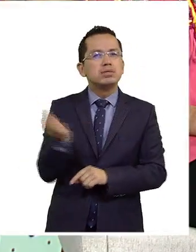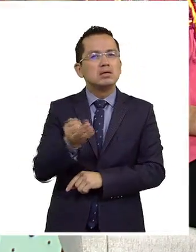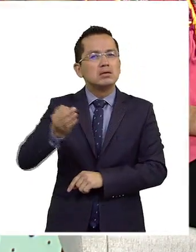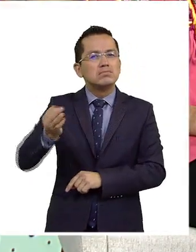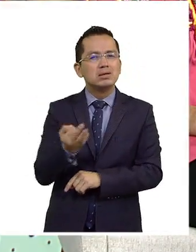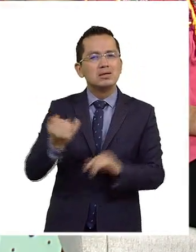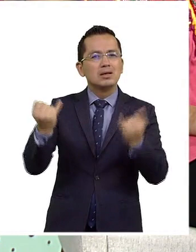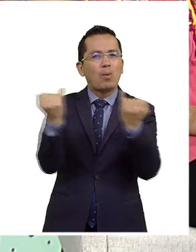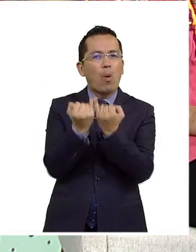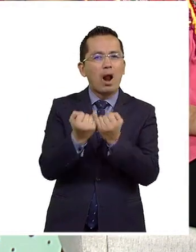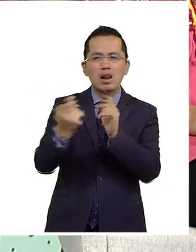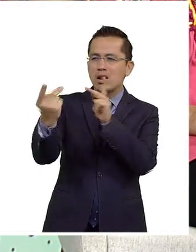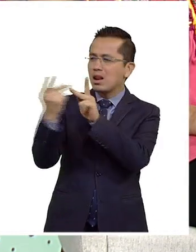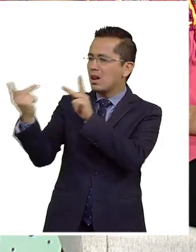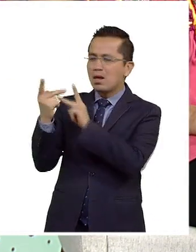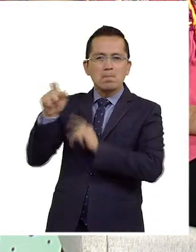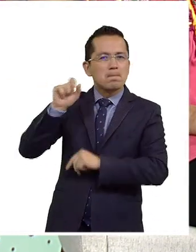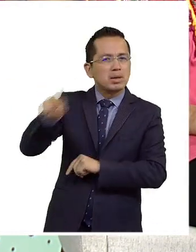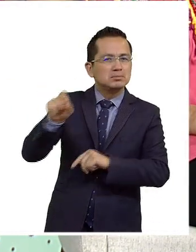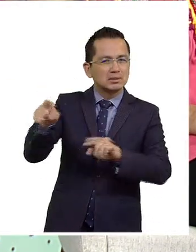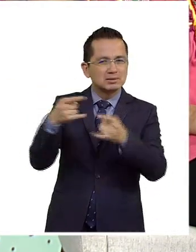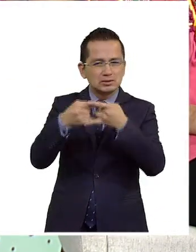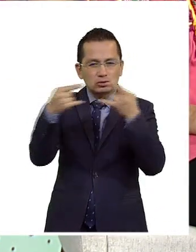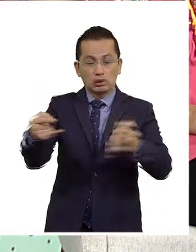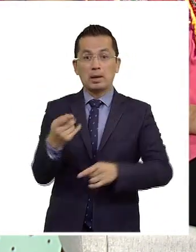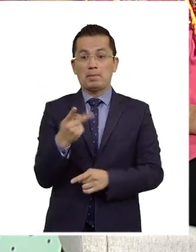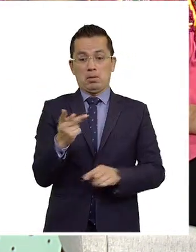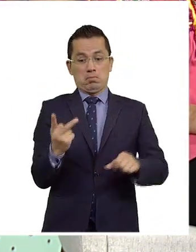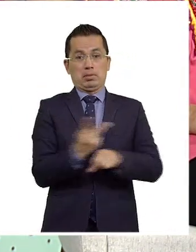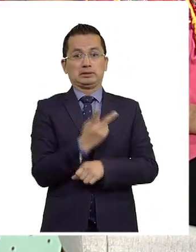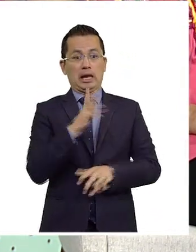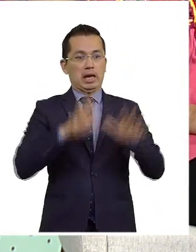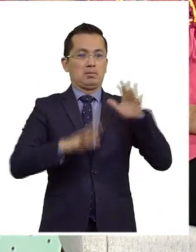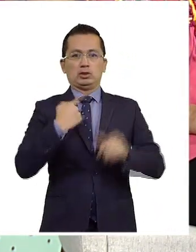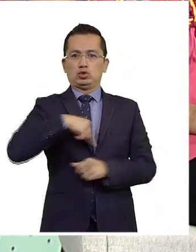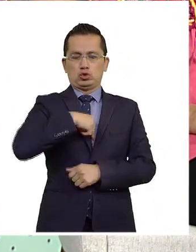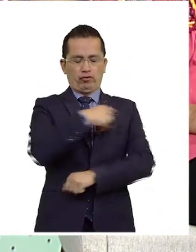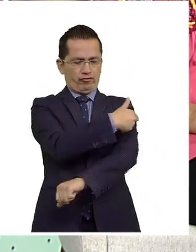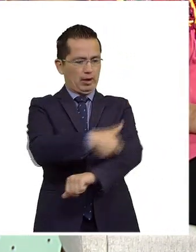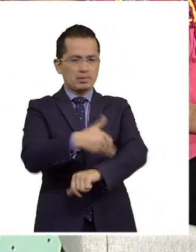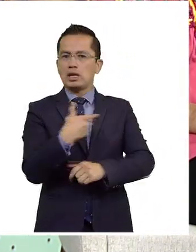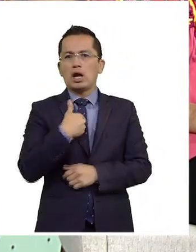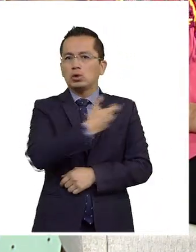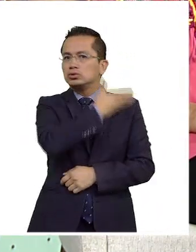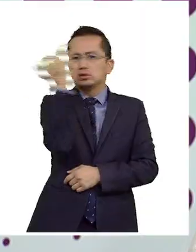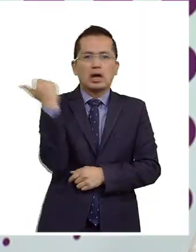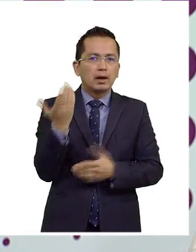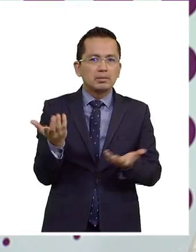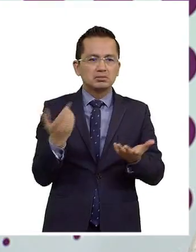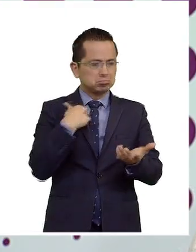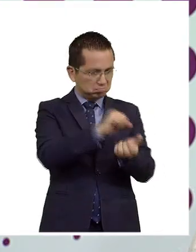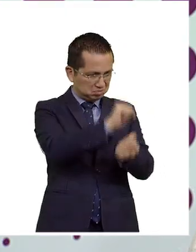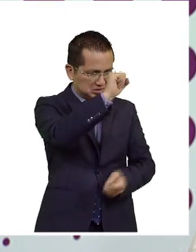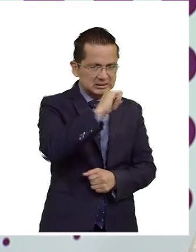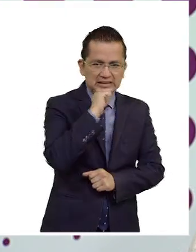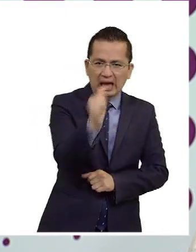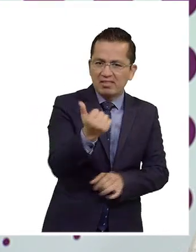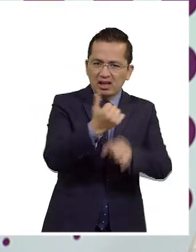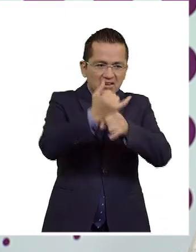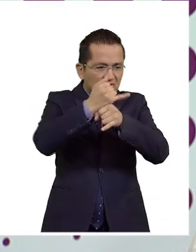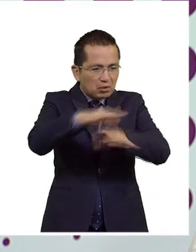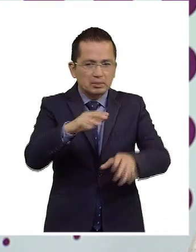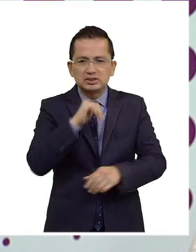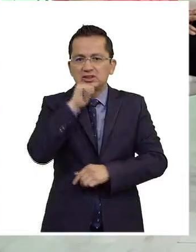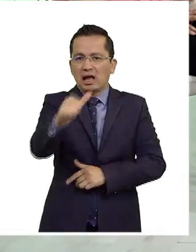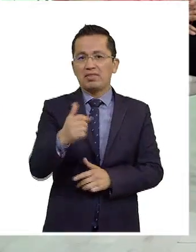La cuestión es que las familias cisgénero no estamos enteradas, por desgracia, no había información, no lo veíamos en el